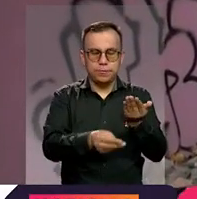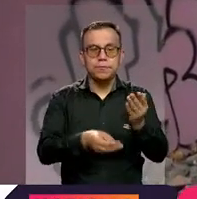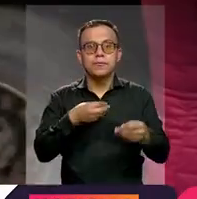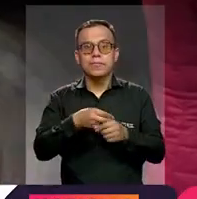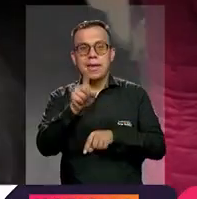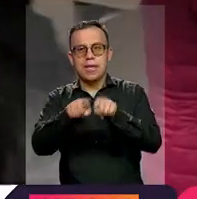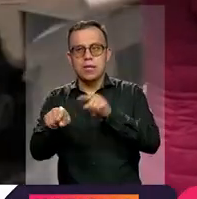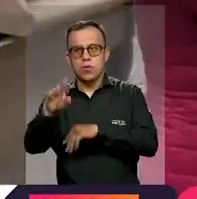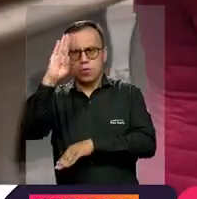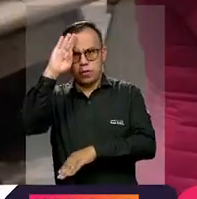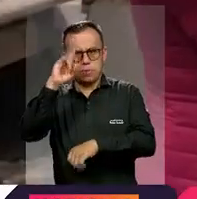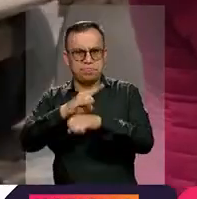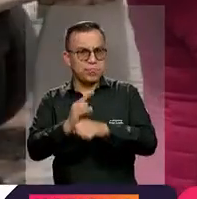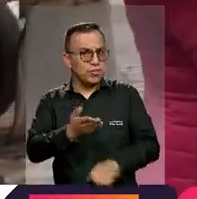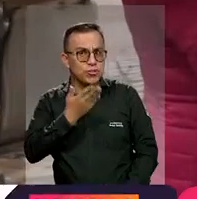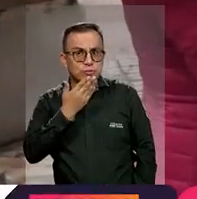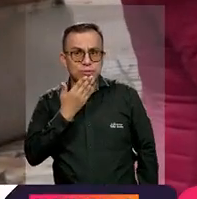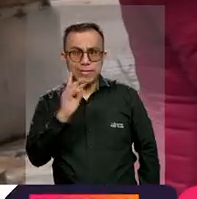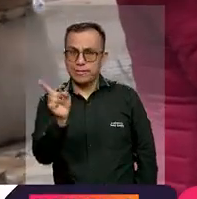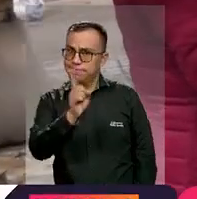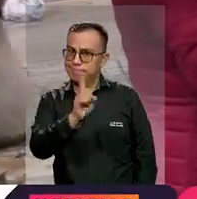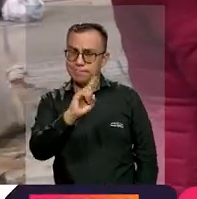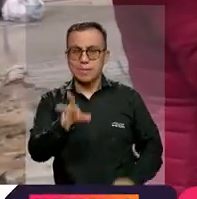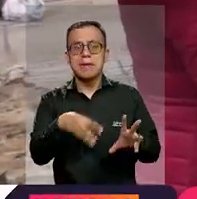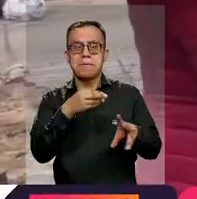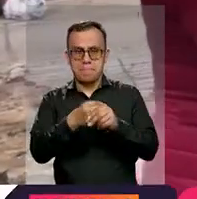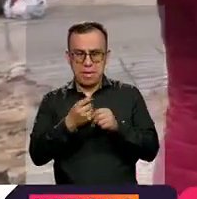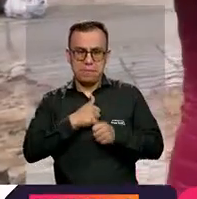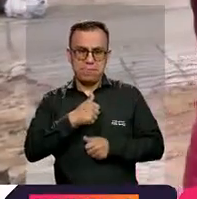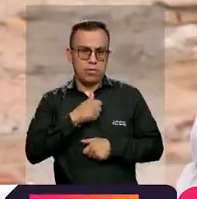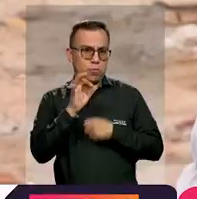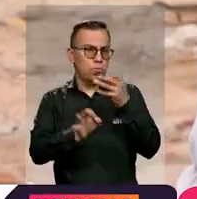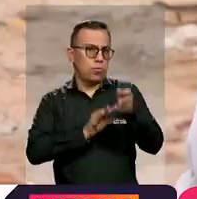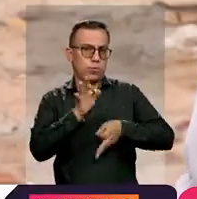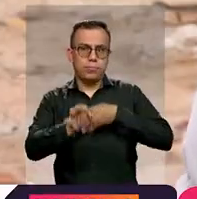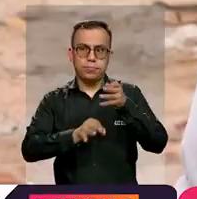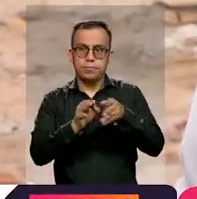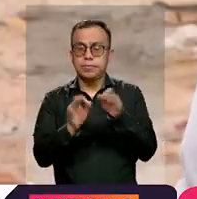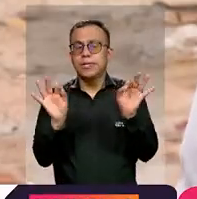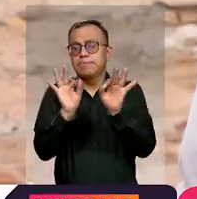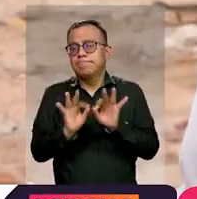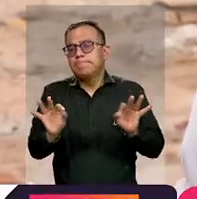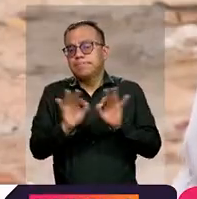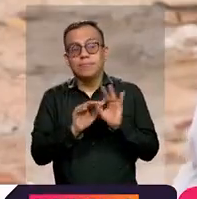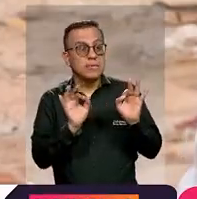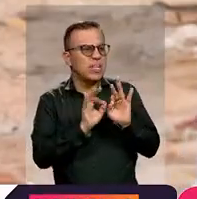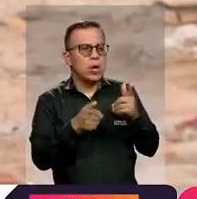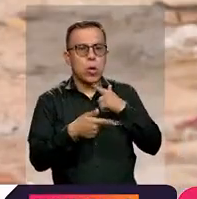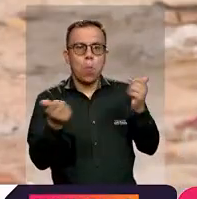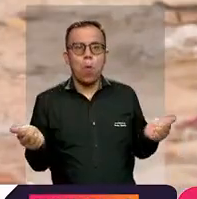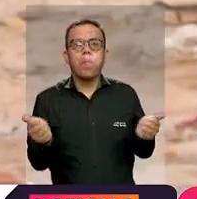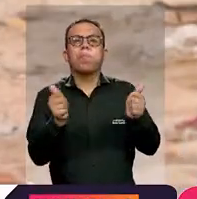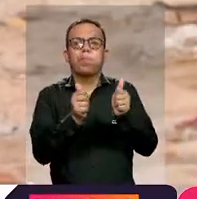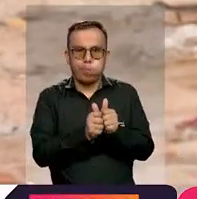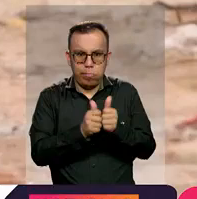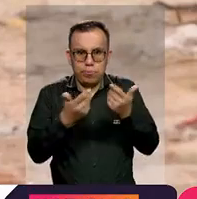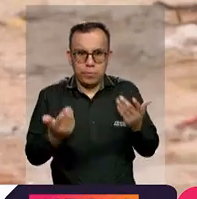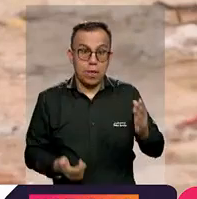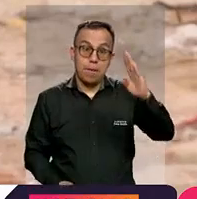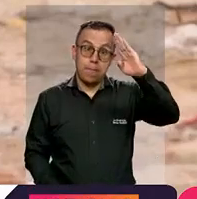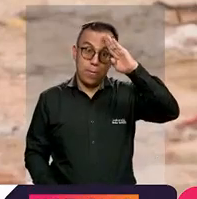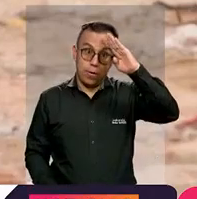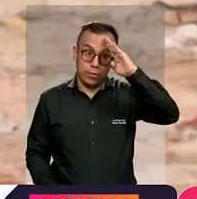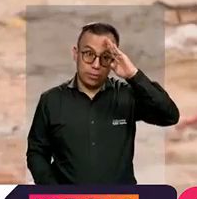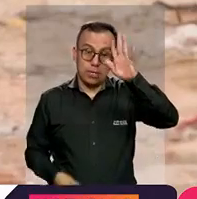algunos vecinos, no es suficiente. Incluso recurrieron a cuidarse entre ellos. Simplemente necesitábamos el acompañamiento de la